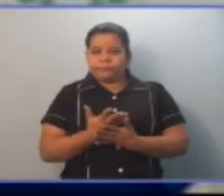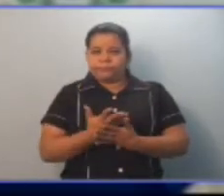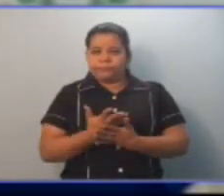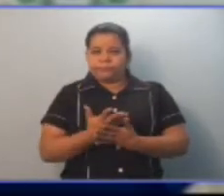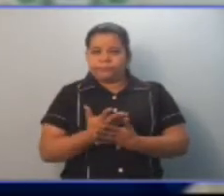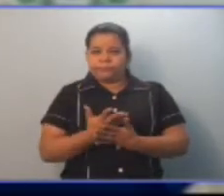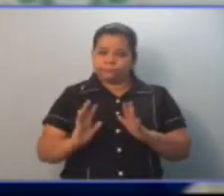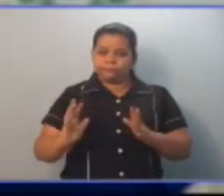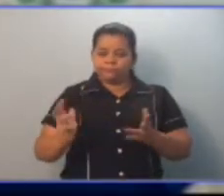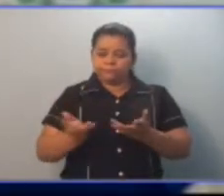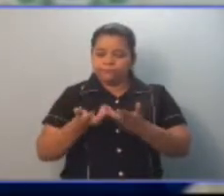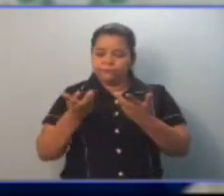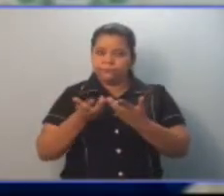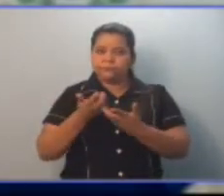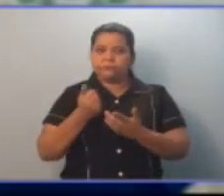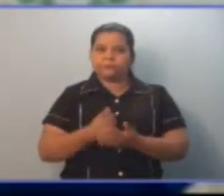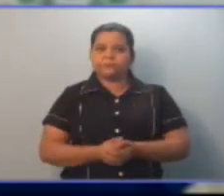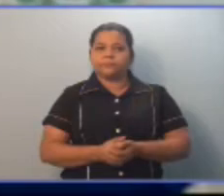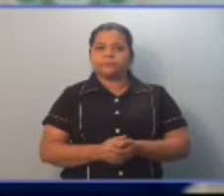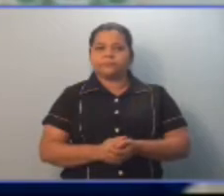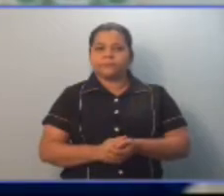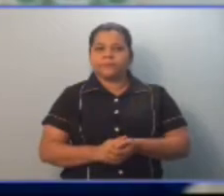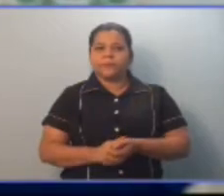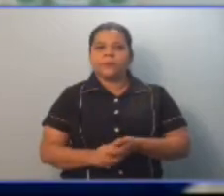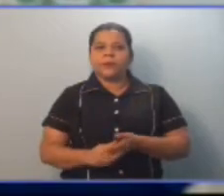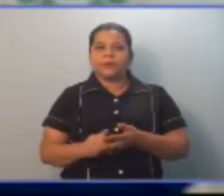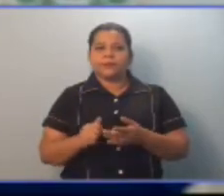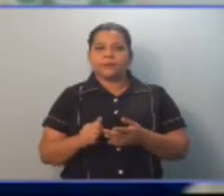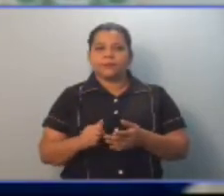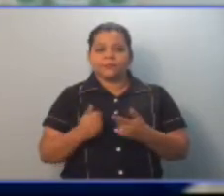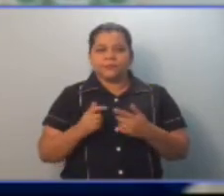aquí de corrupción.